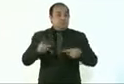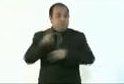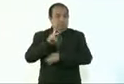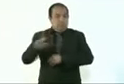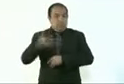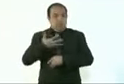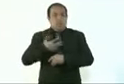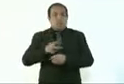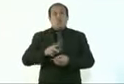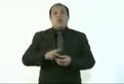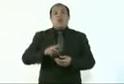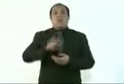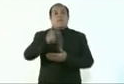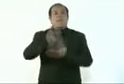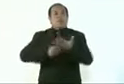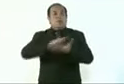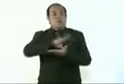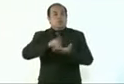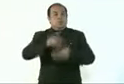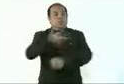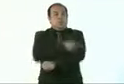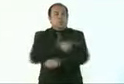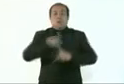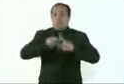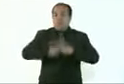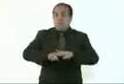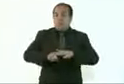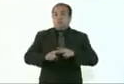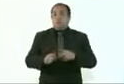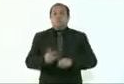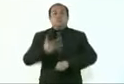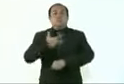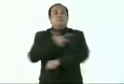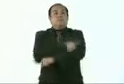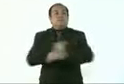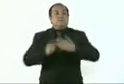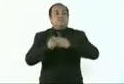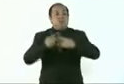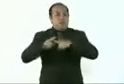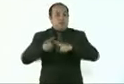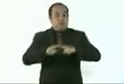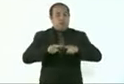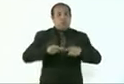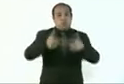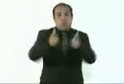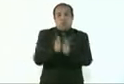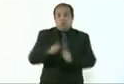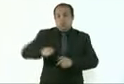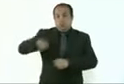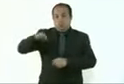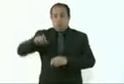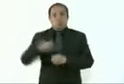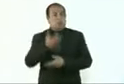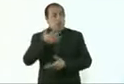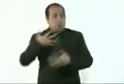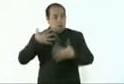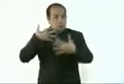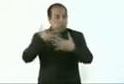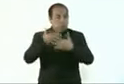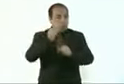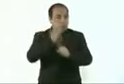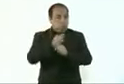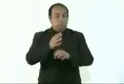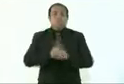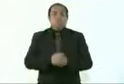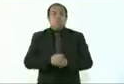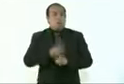de vacunación y se ha iniciado la aplicación de refuerzo en diferentes grupos etarios. Hasta ahora se ha observado que las